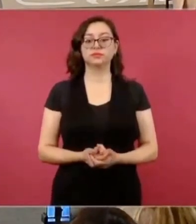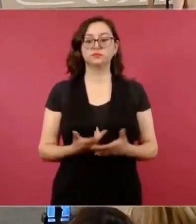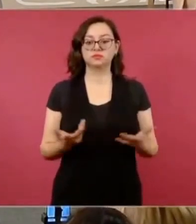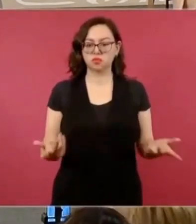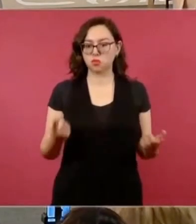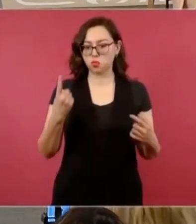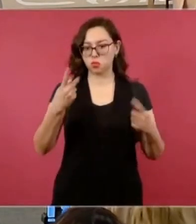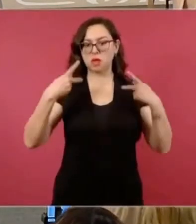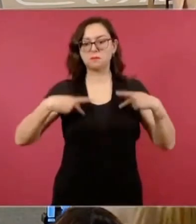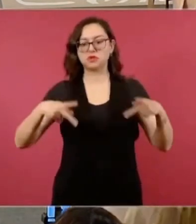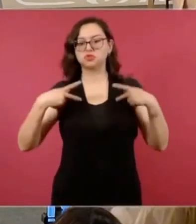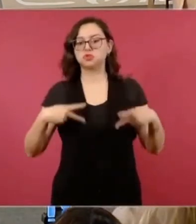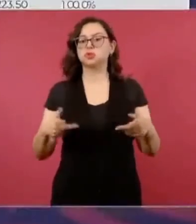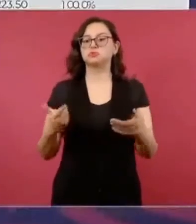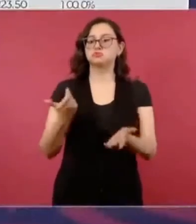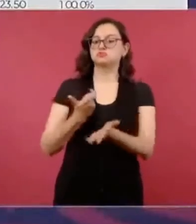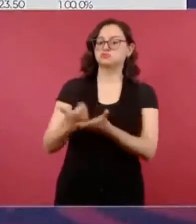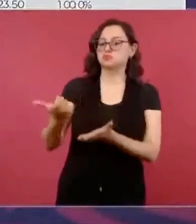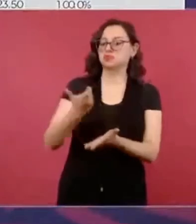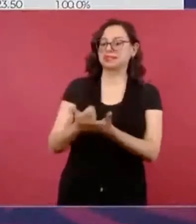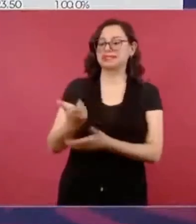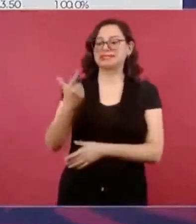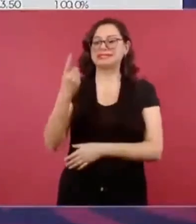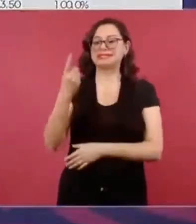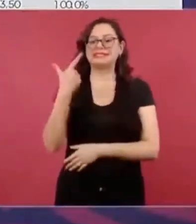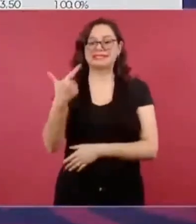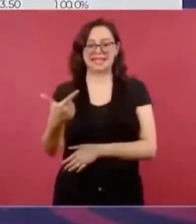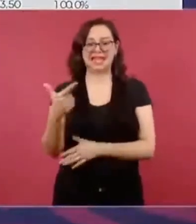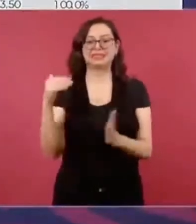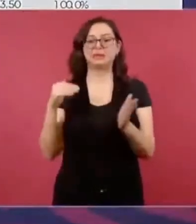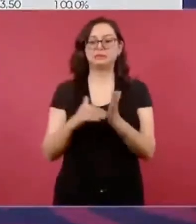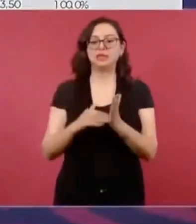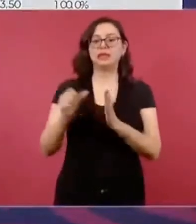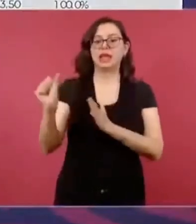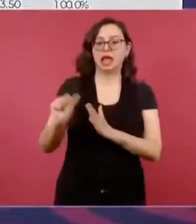7,000, le iban a entregar 3,000,